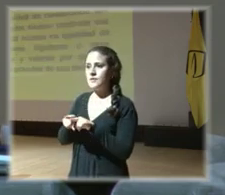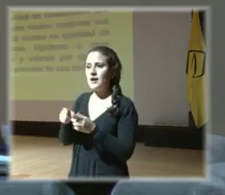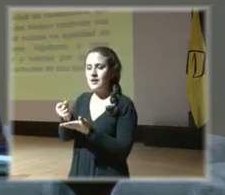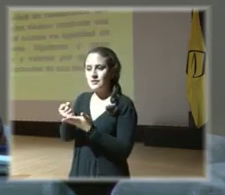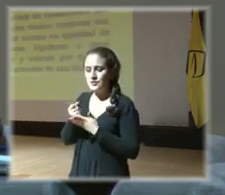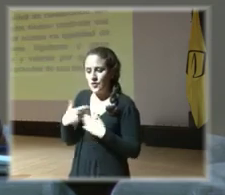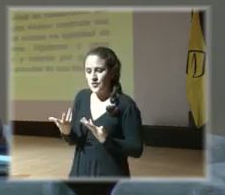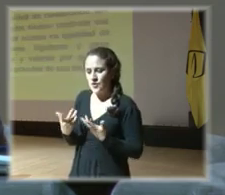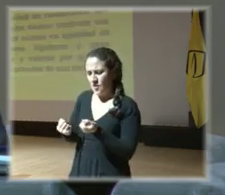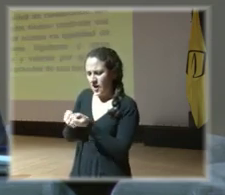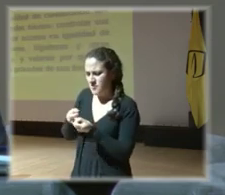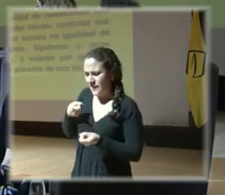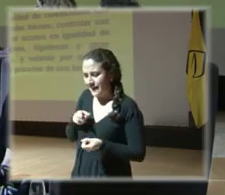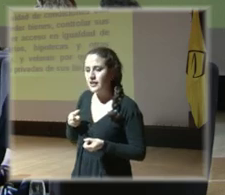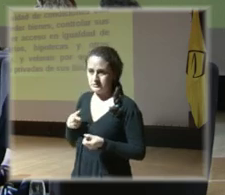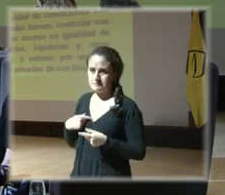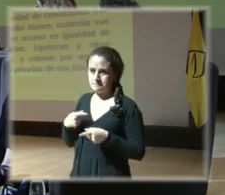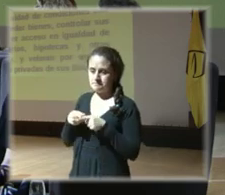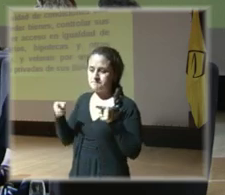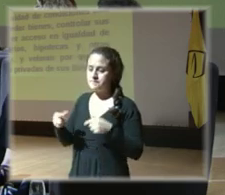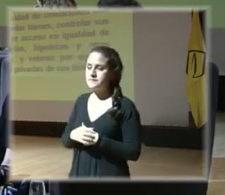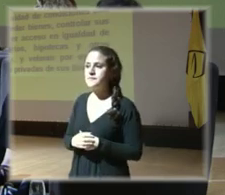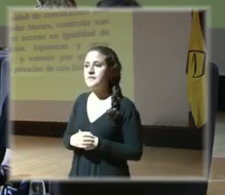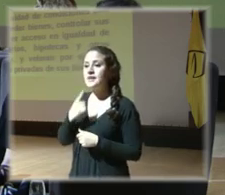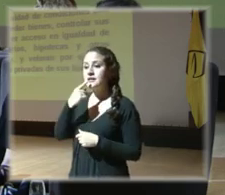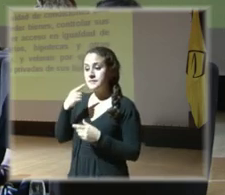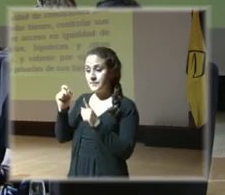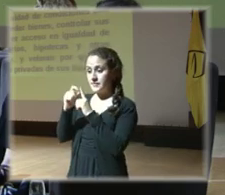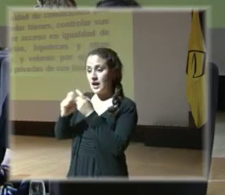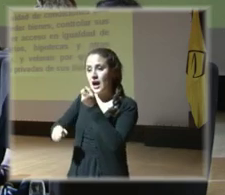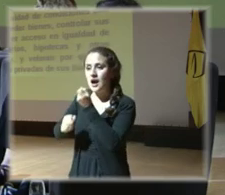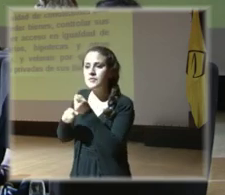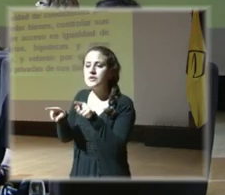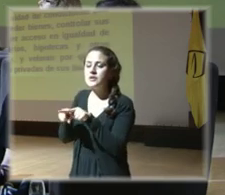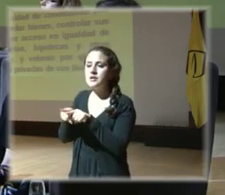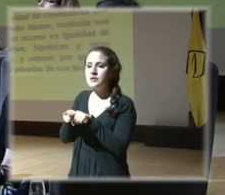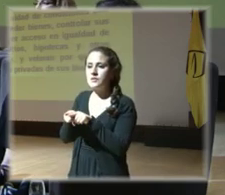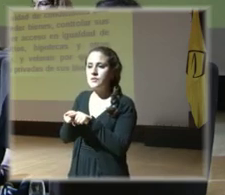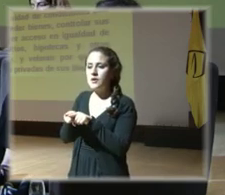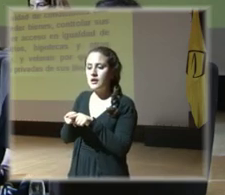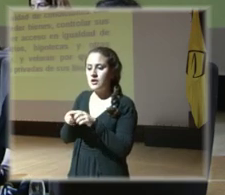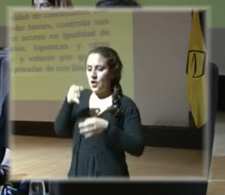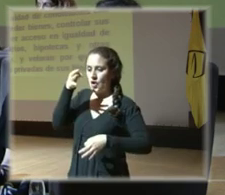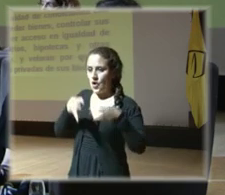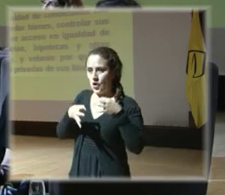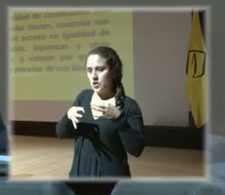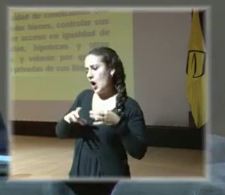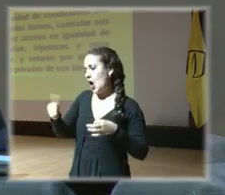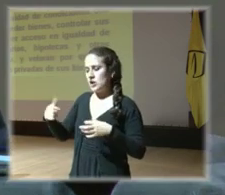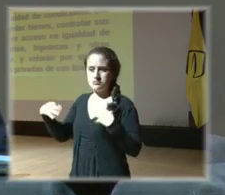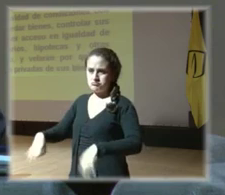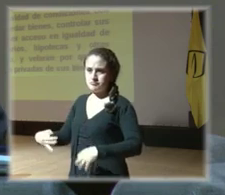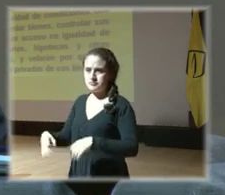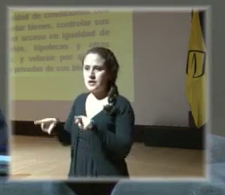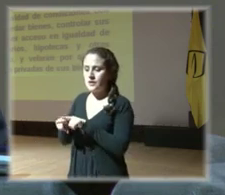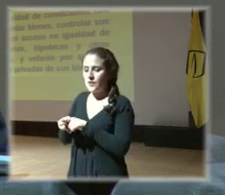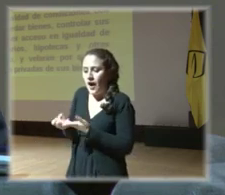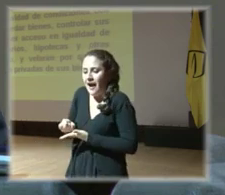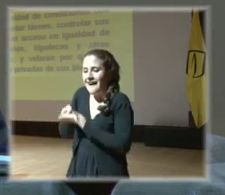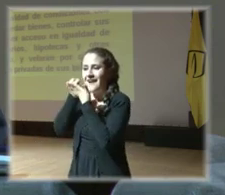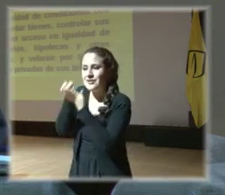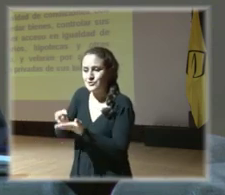y de qué forma son los apoyos. Se entiende por apoyo cualquier medida de carácter judicial o extrajudicial que facilite